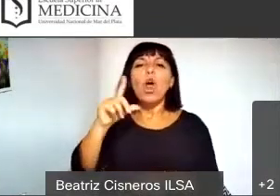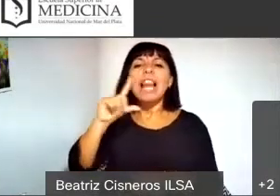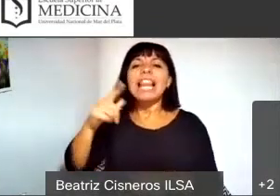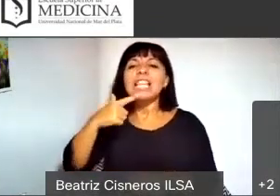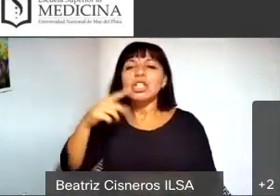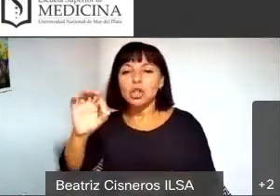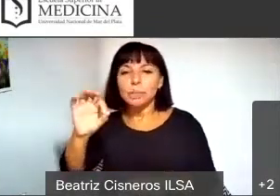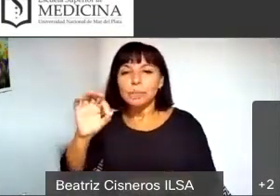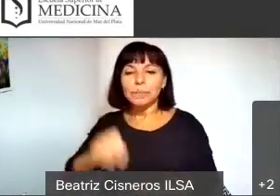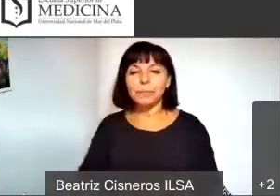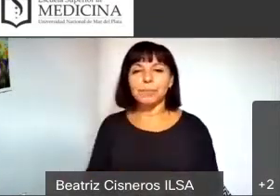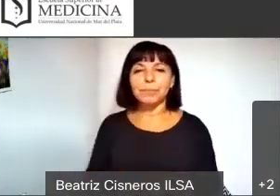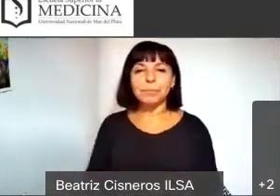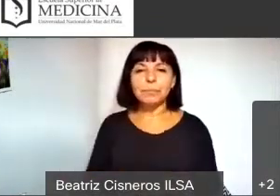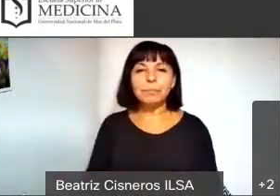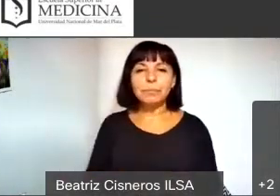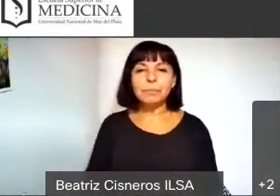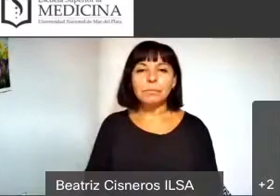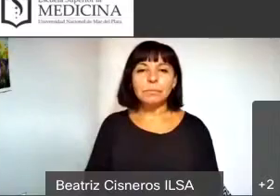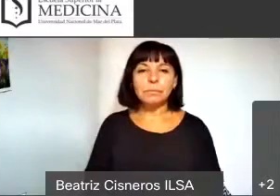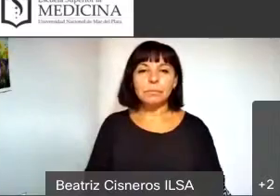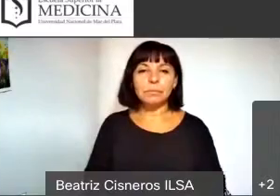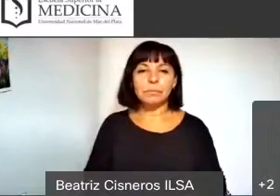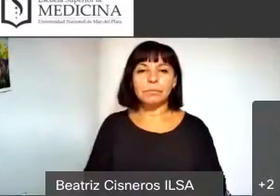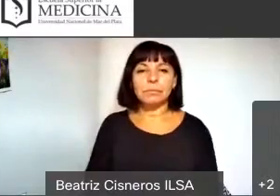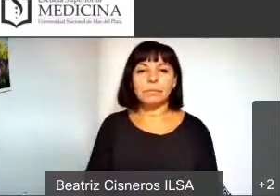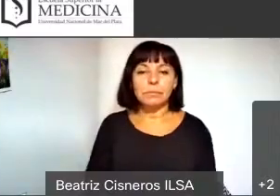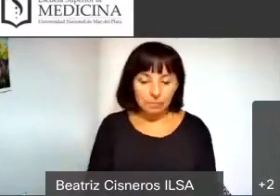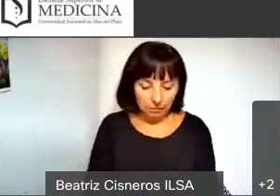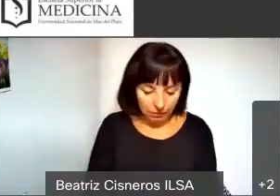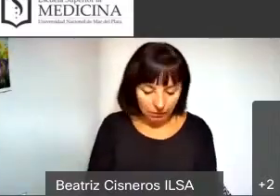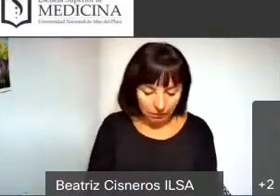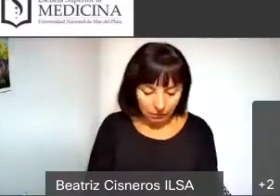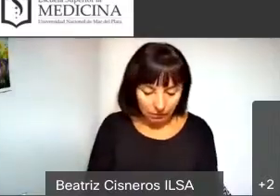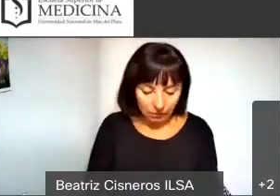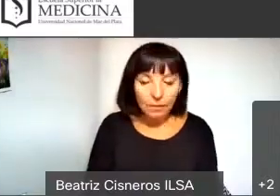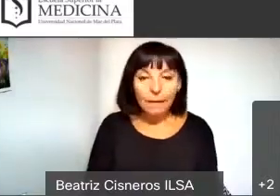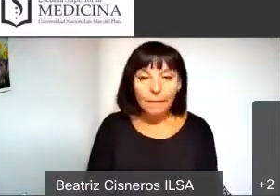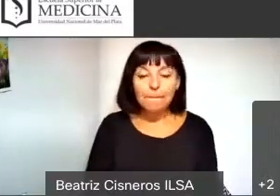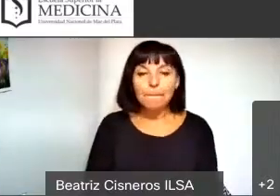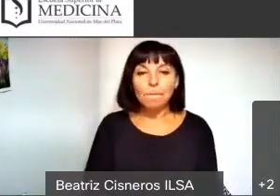Y a su vez, estas estructuras recuerden que forman parte del sistema de endomembrana.